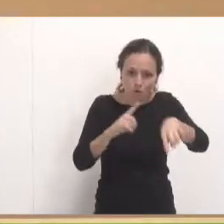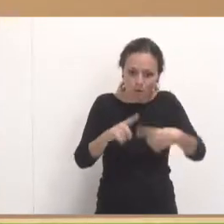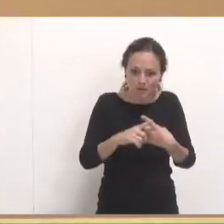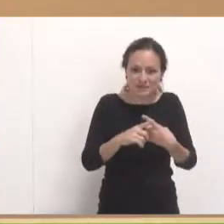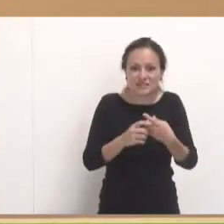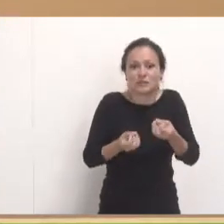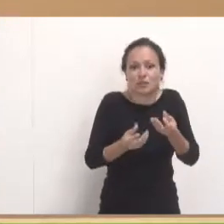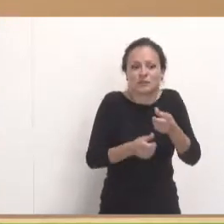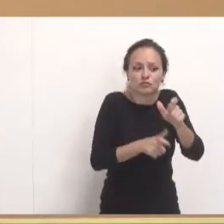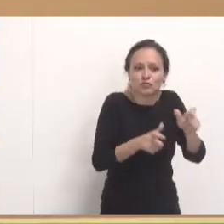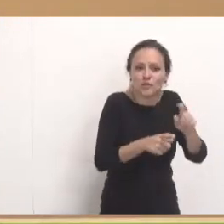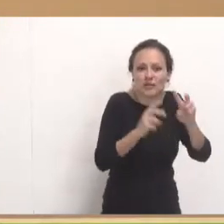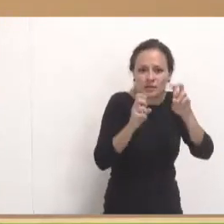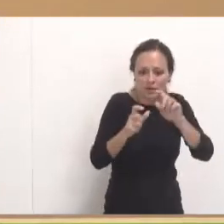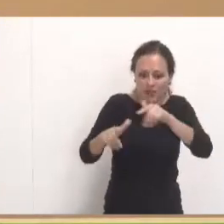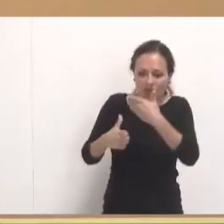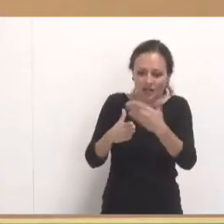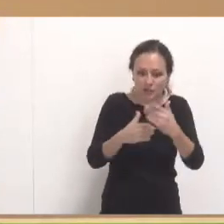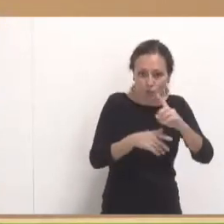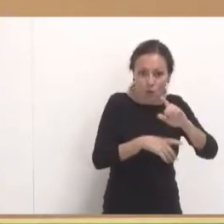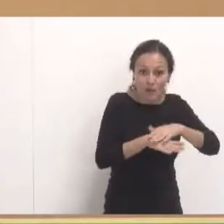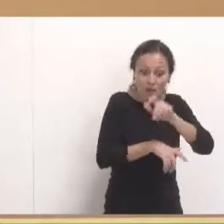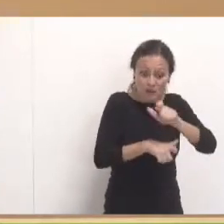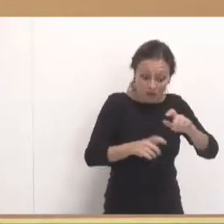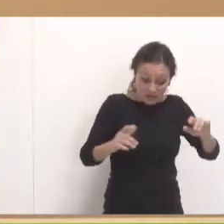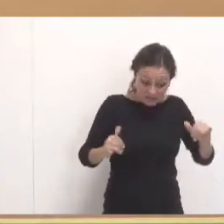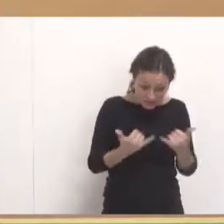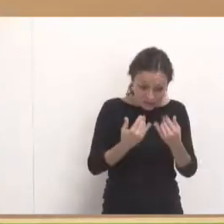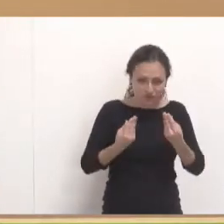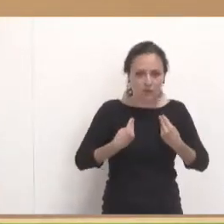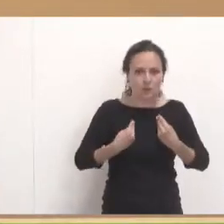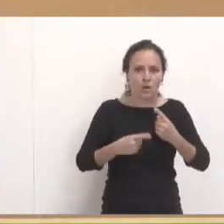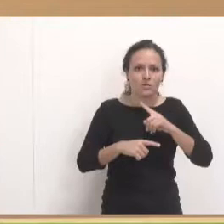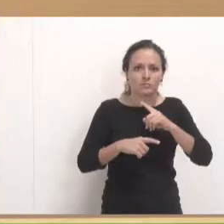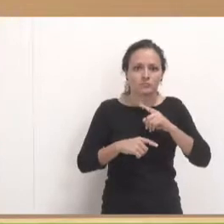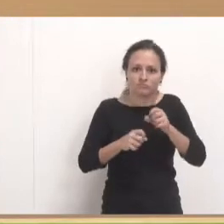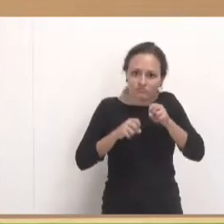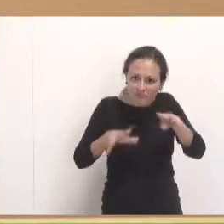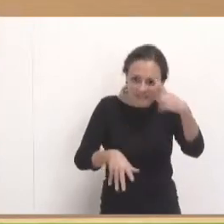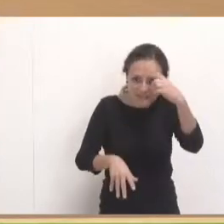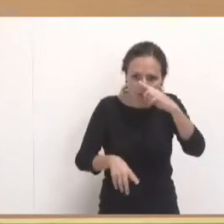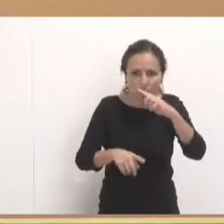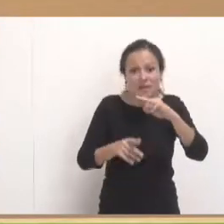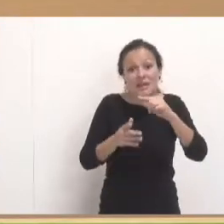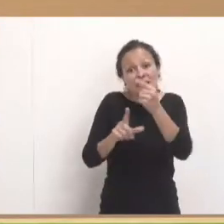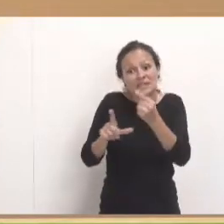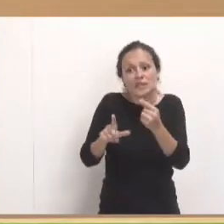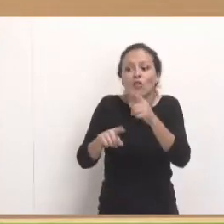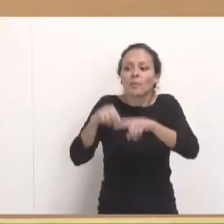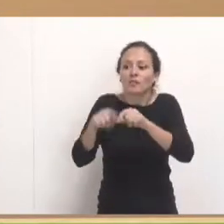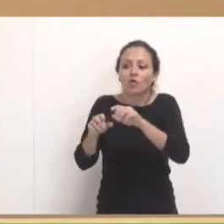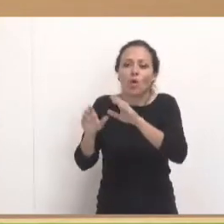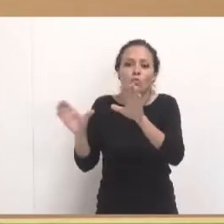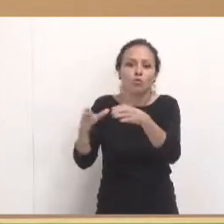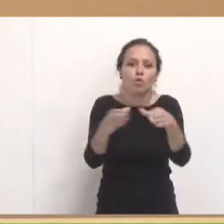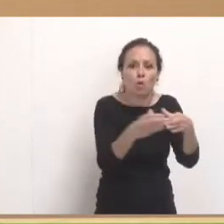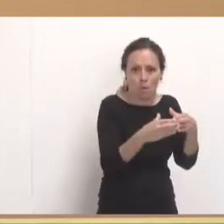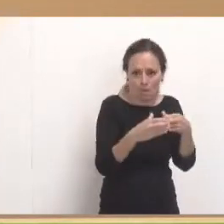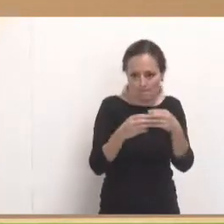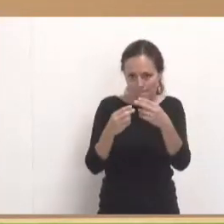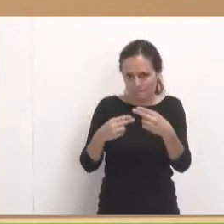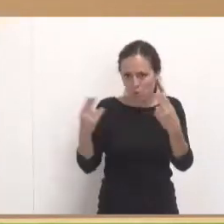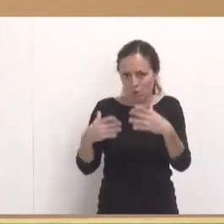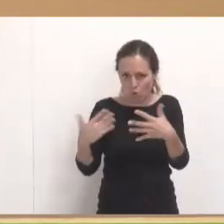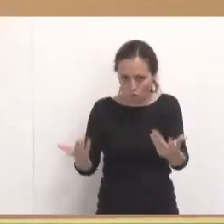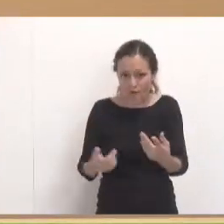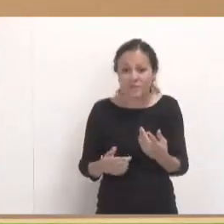residuos, dirigidas al conjunto de la ciudadanía tinerfeña y diseñadas de forma adecuada para los diferentes tipos de público, reconociendo que este tipo